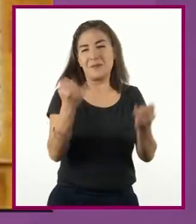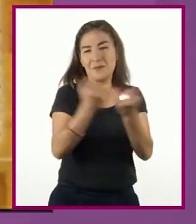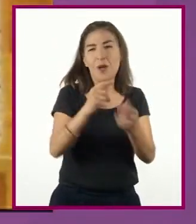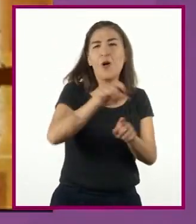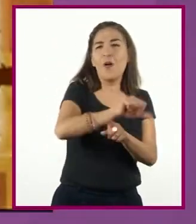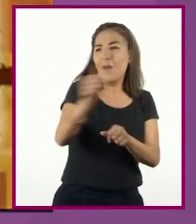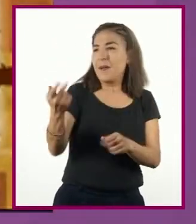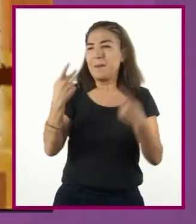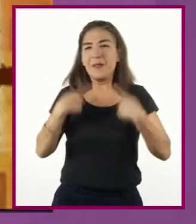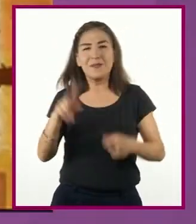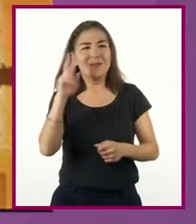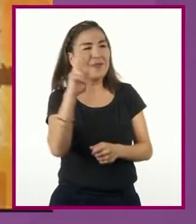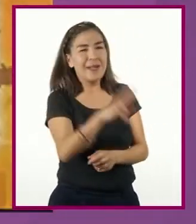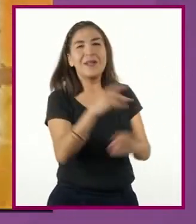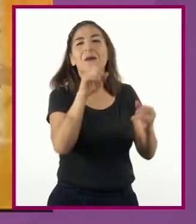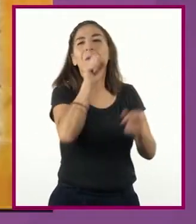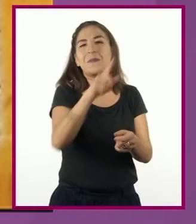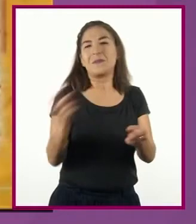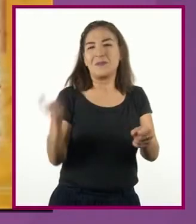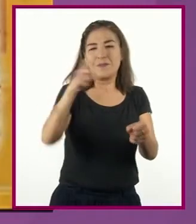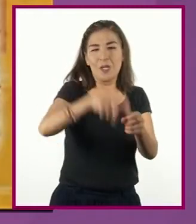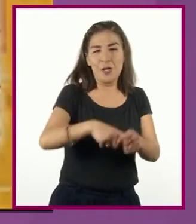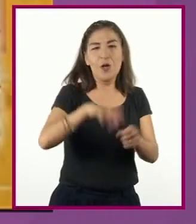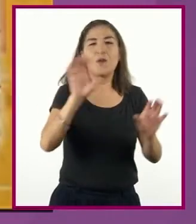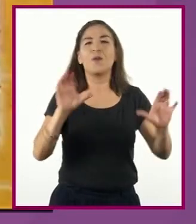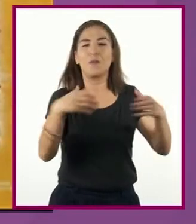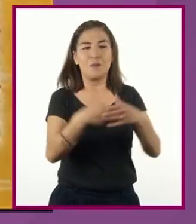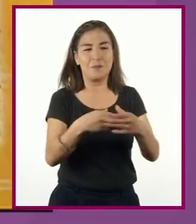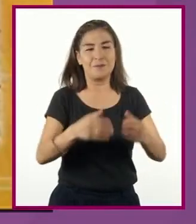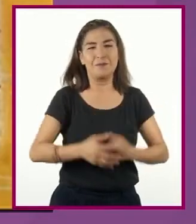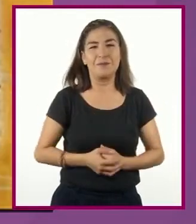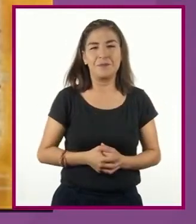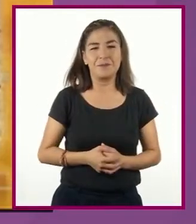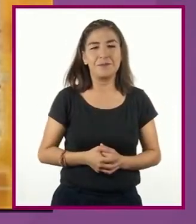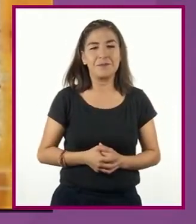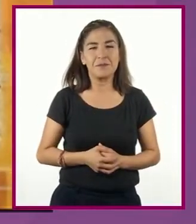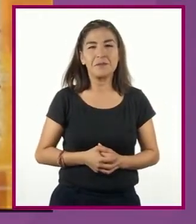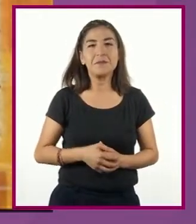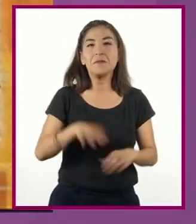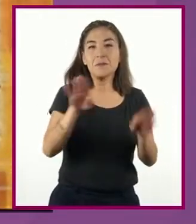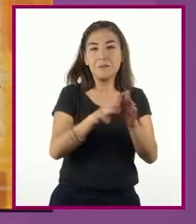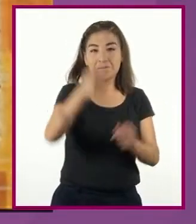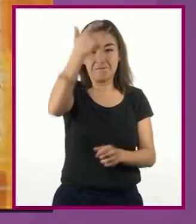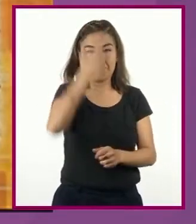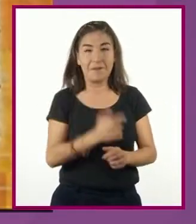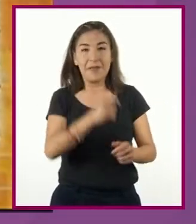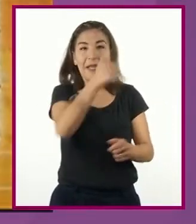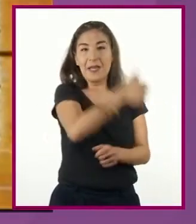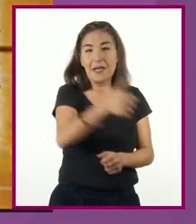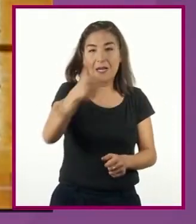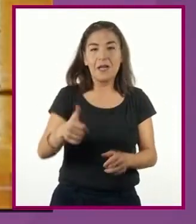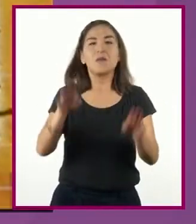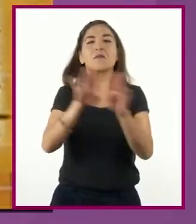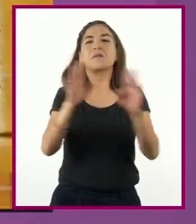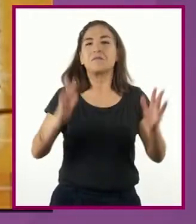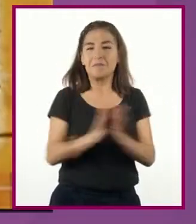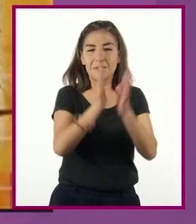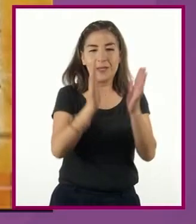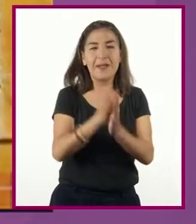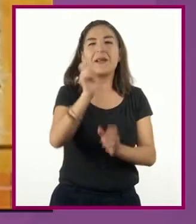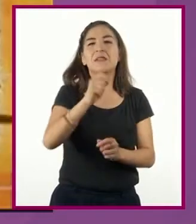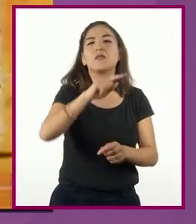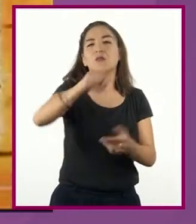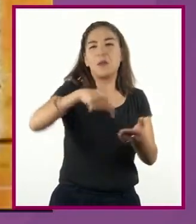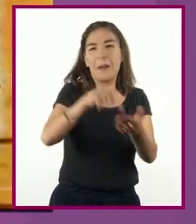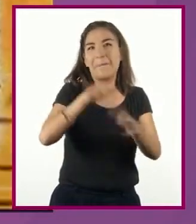demás, y esto te hace sentir parte de una comunidad. Nuestra identidad también la construimos al participar en comunidades mucho